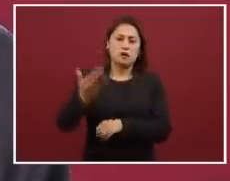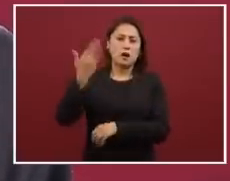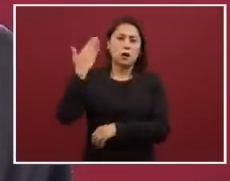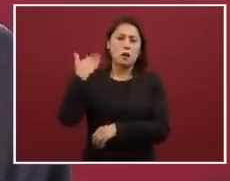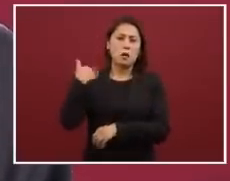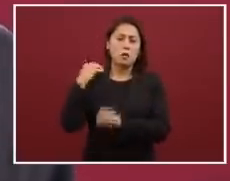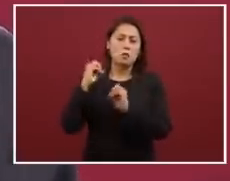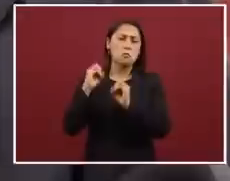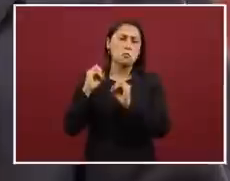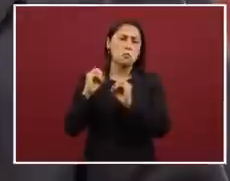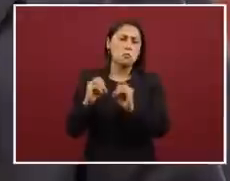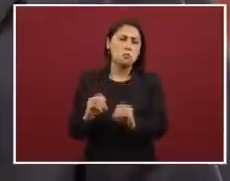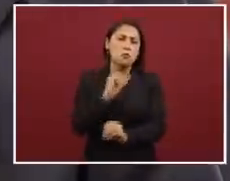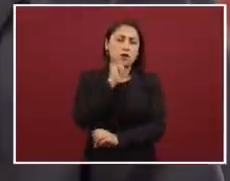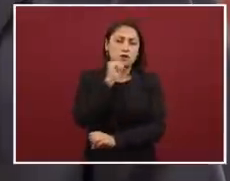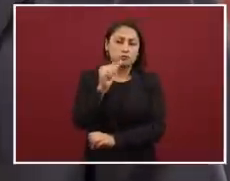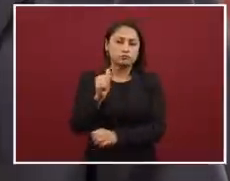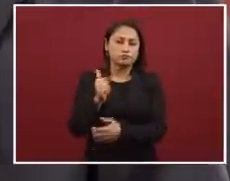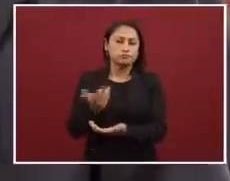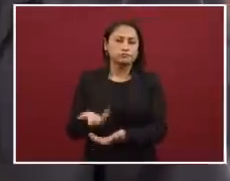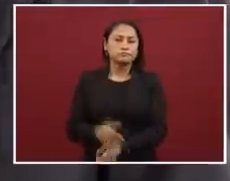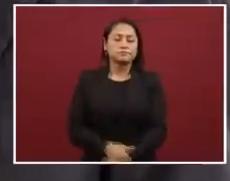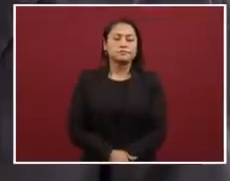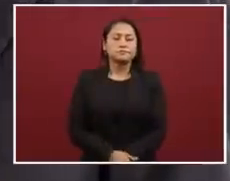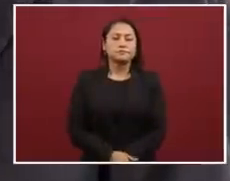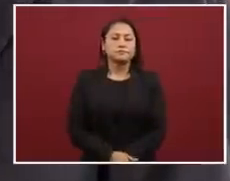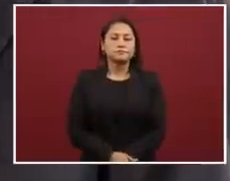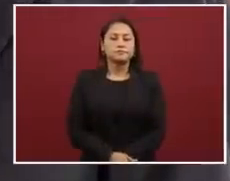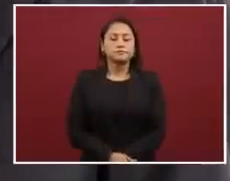No quiero aquí